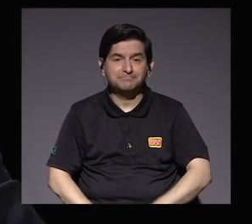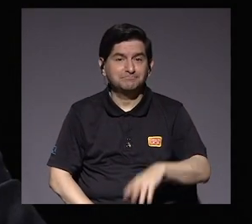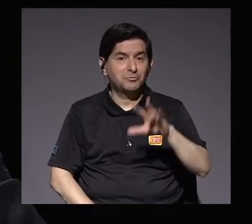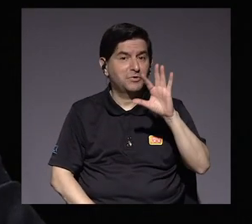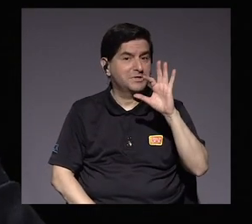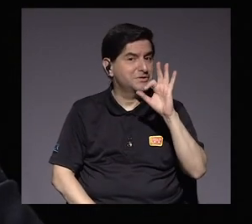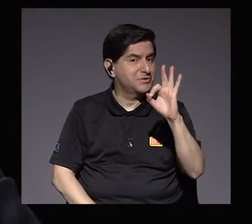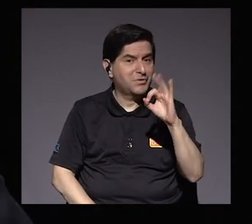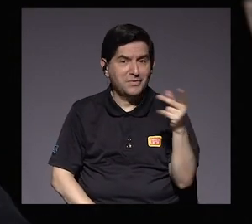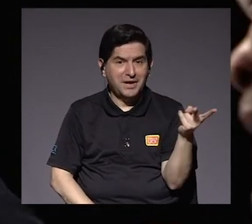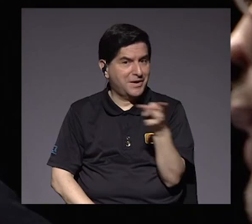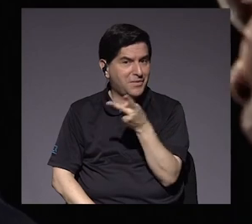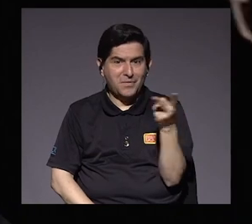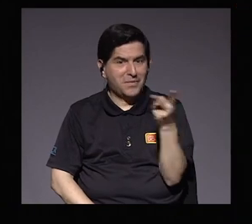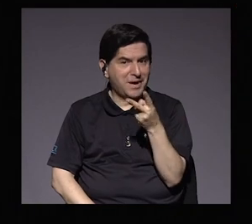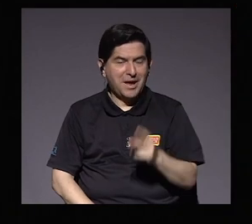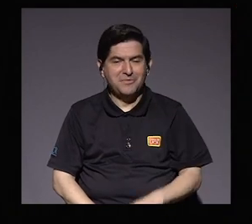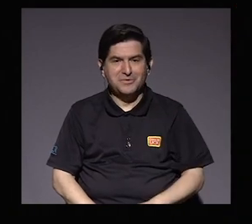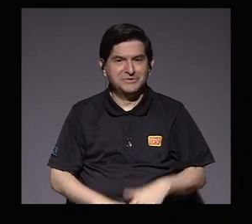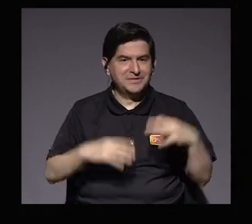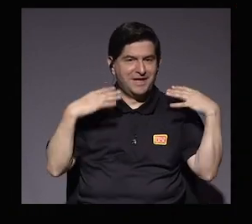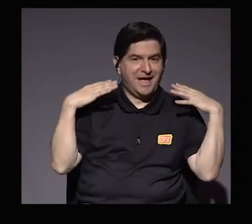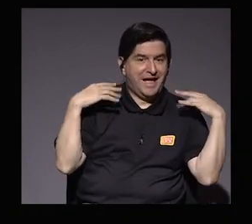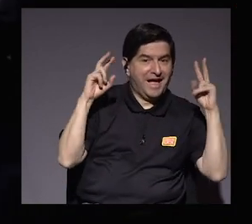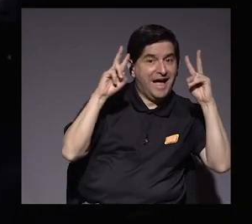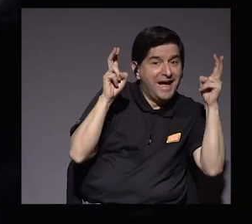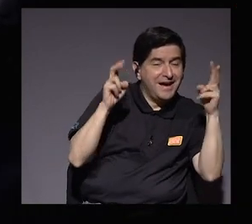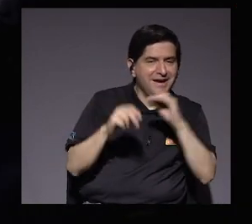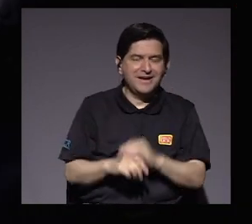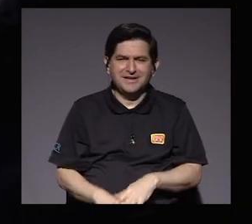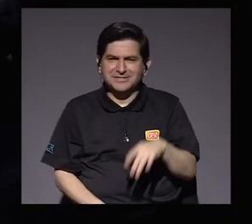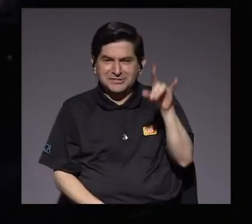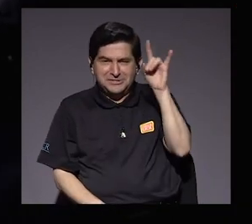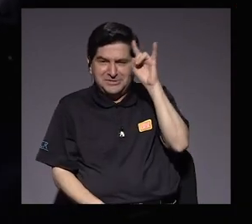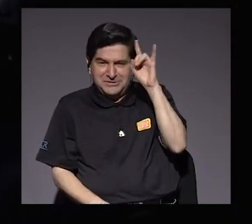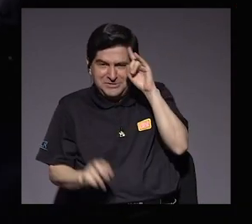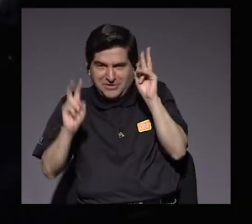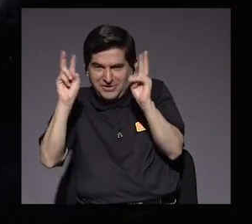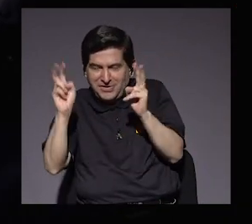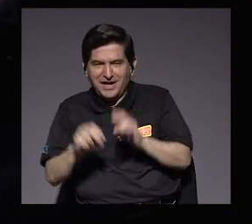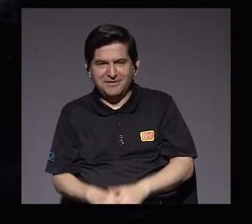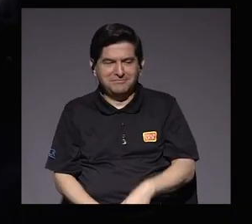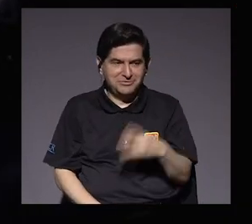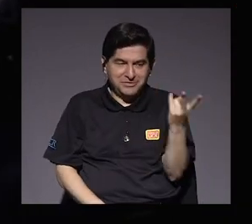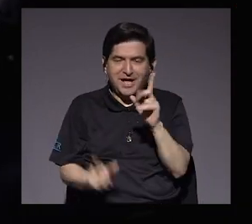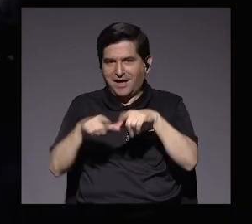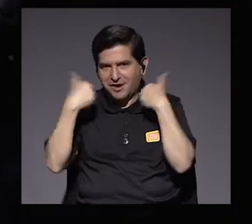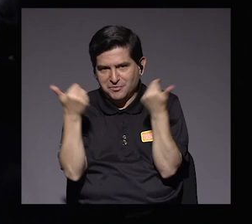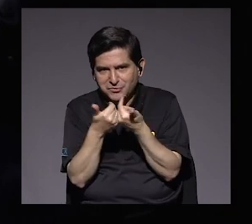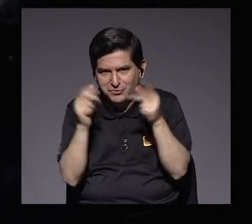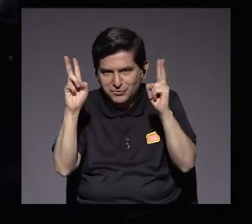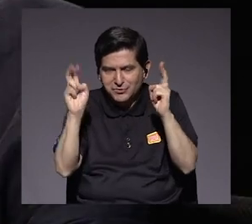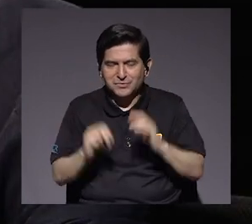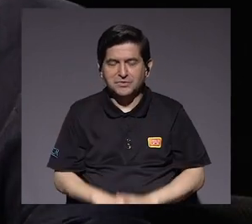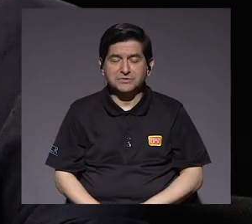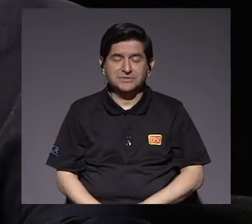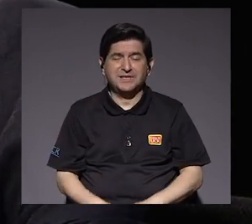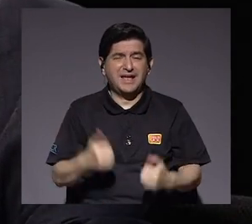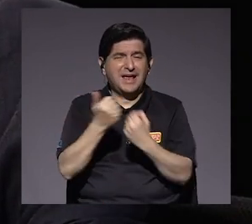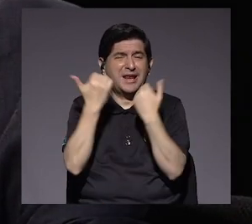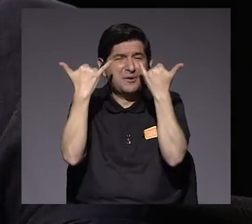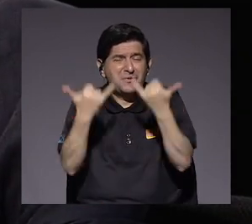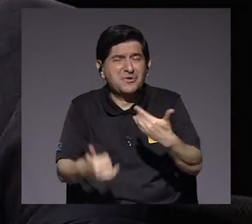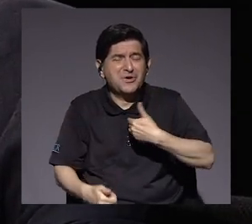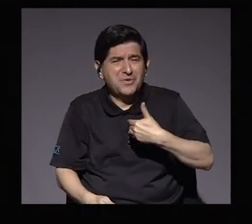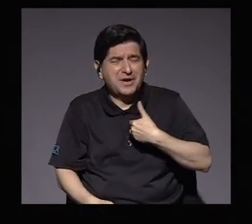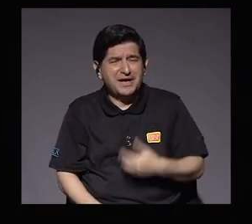ni bien con los angelitos ni con los diablos. Ni con uno ni con otro. Eso podemos analizarlo, pero digamos, los apoyos que tiene este gobierno en este momento son apoyos muy